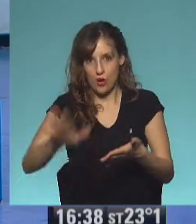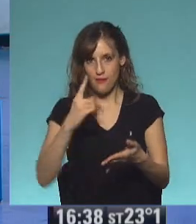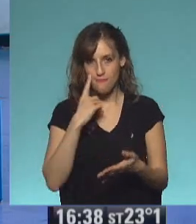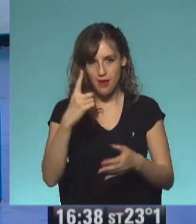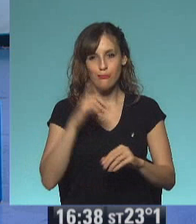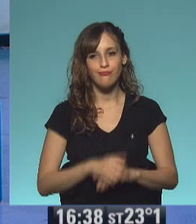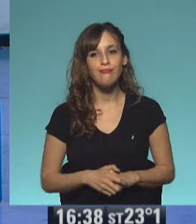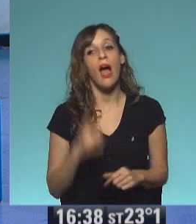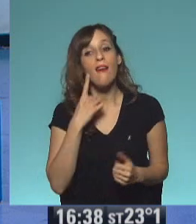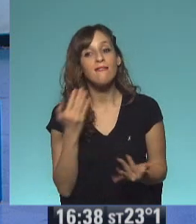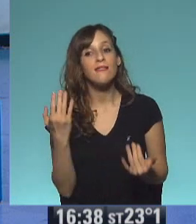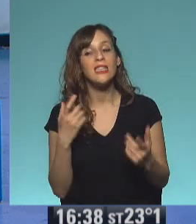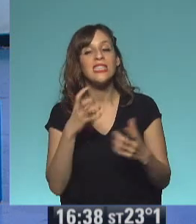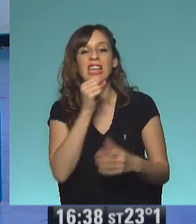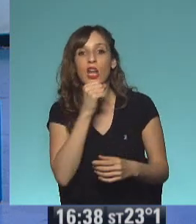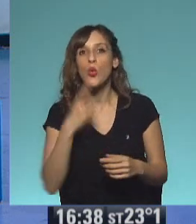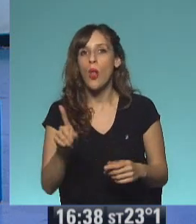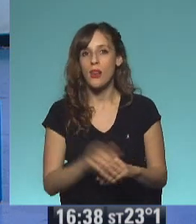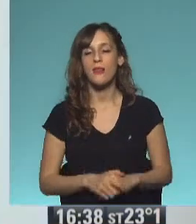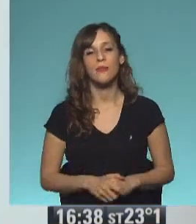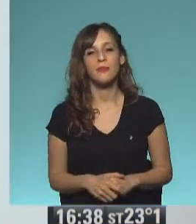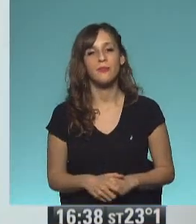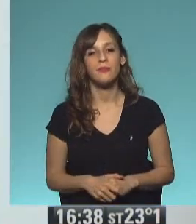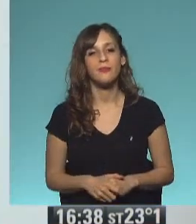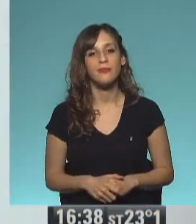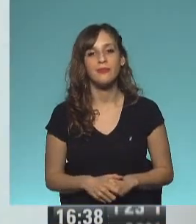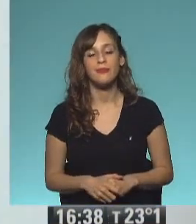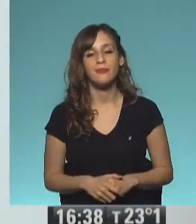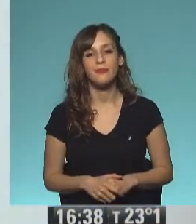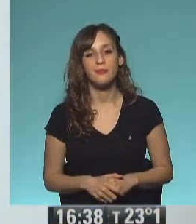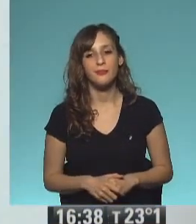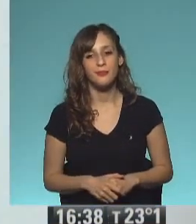está a ver cuál es el secreto en calabasas hada muy bien